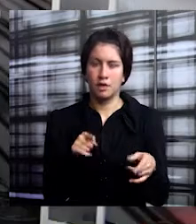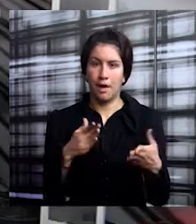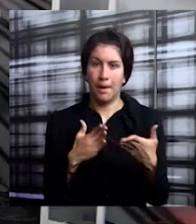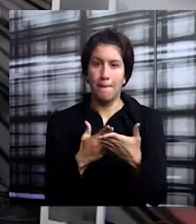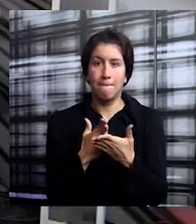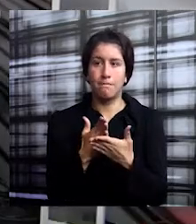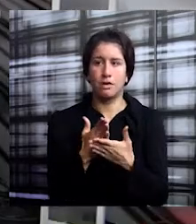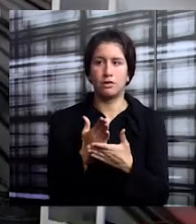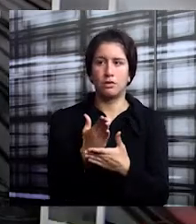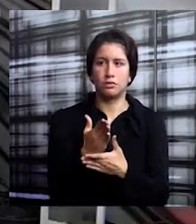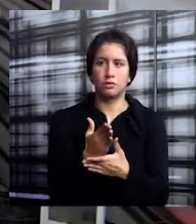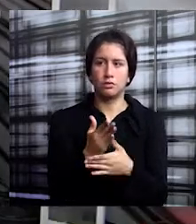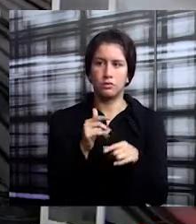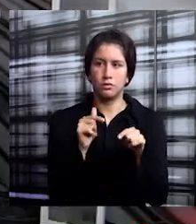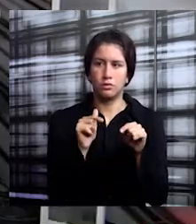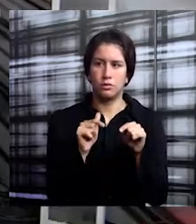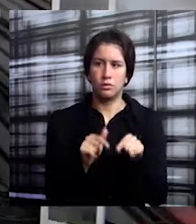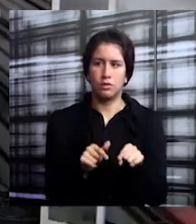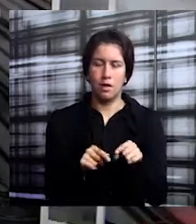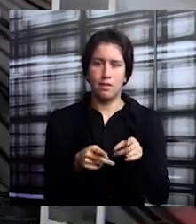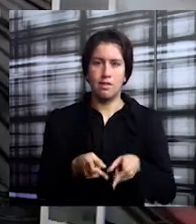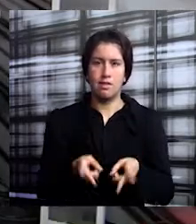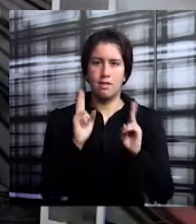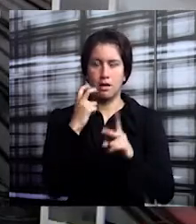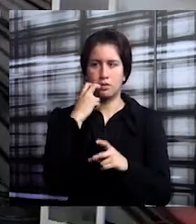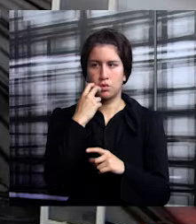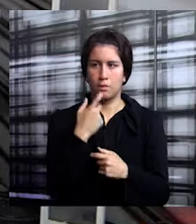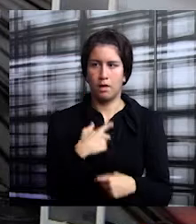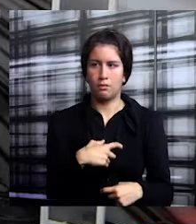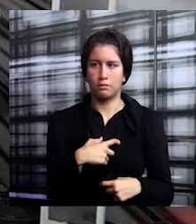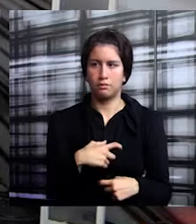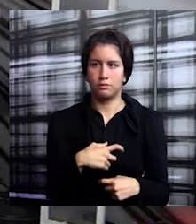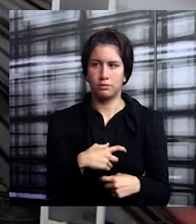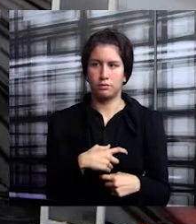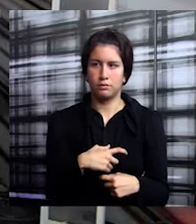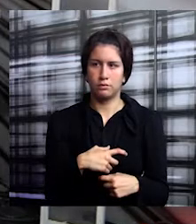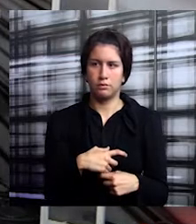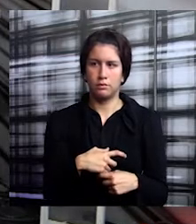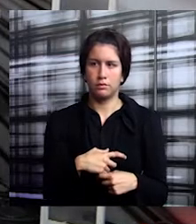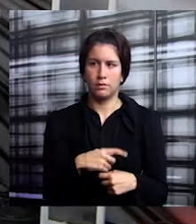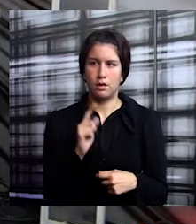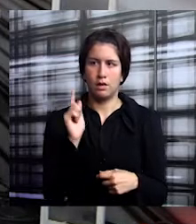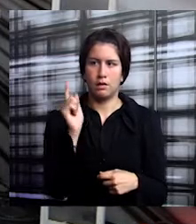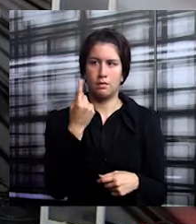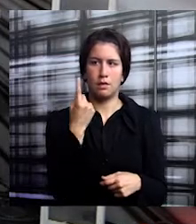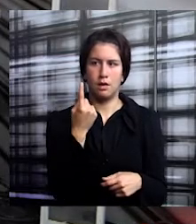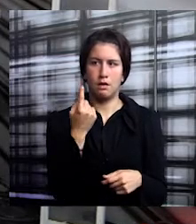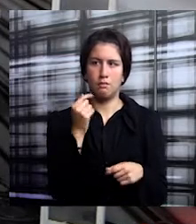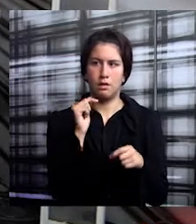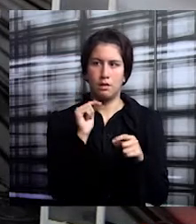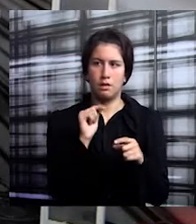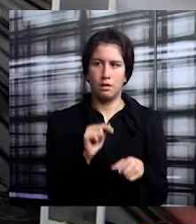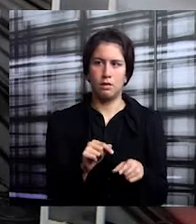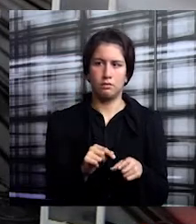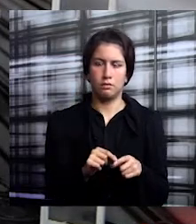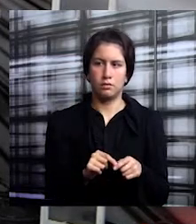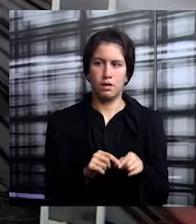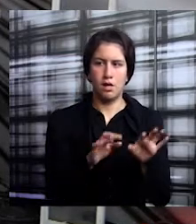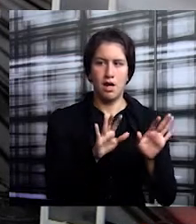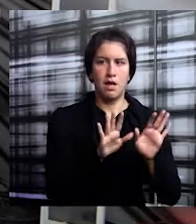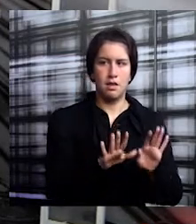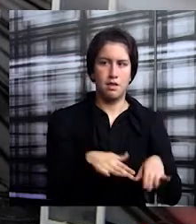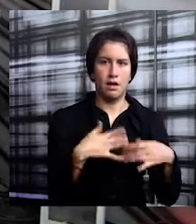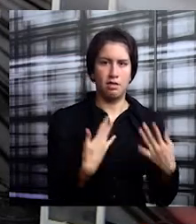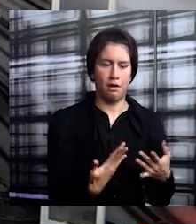Derechos Humanos, ¿no es cierto?, donde incluso han salido videos que se escucha que ellos están para vigilar la actuación de